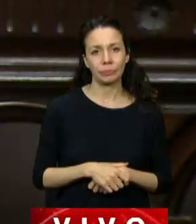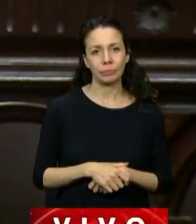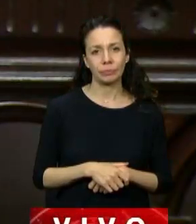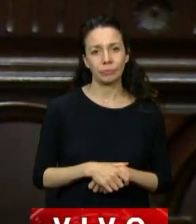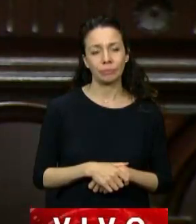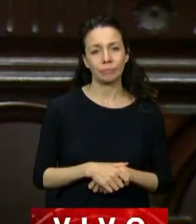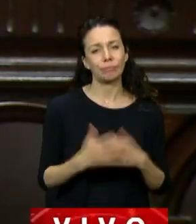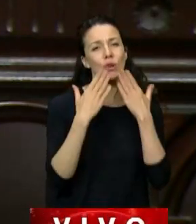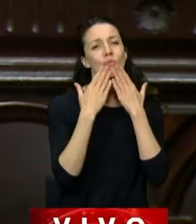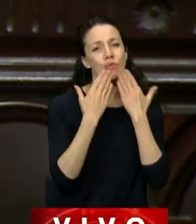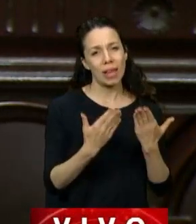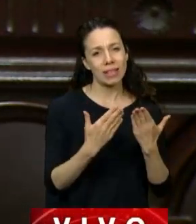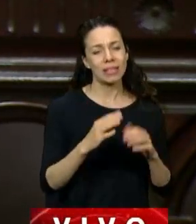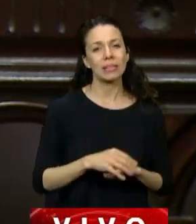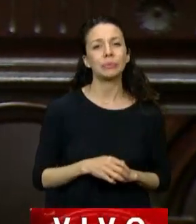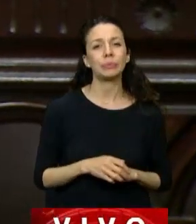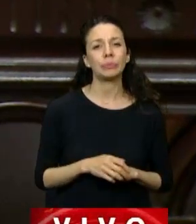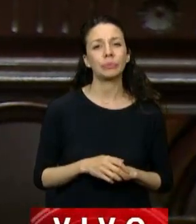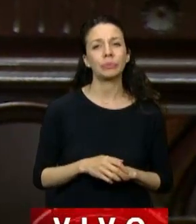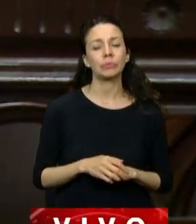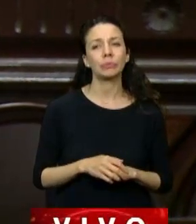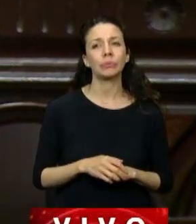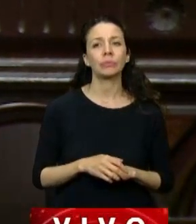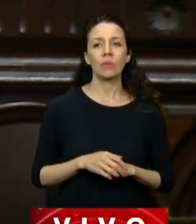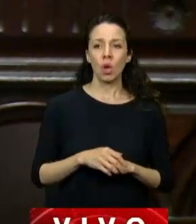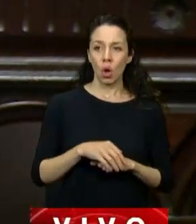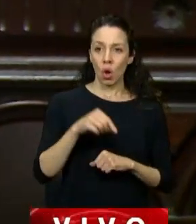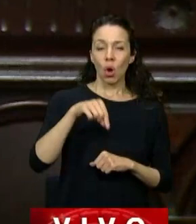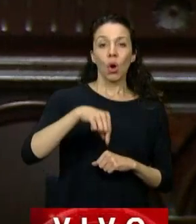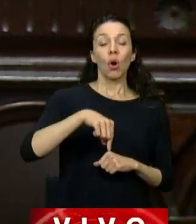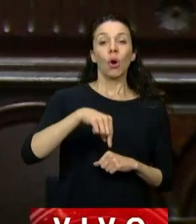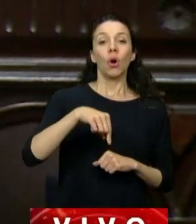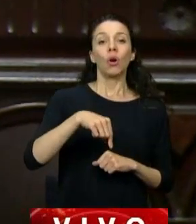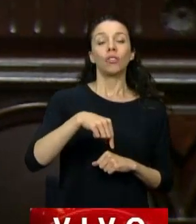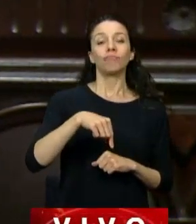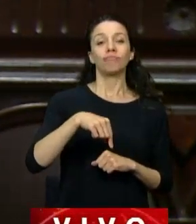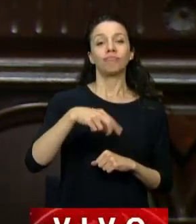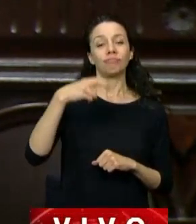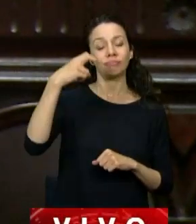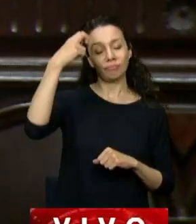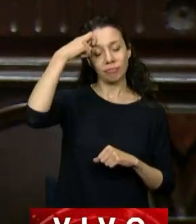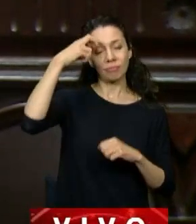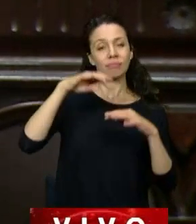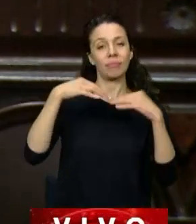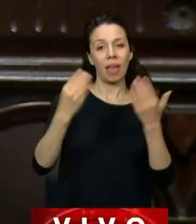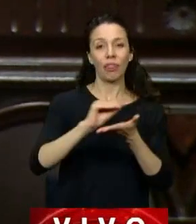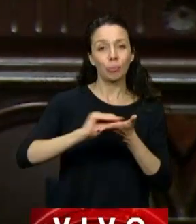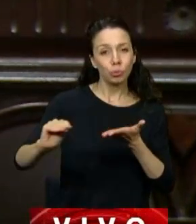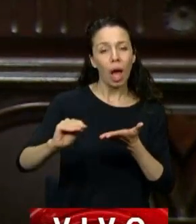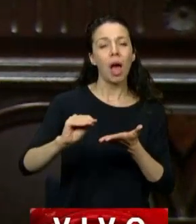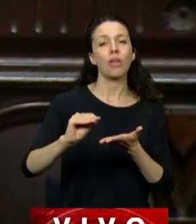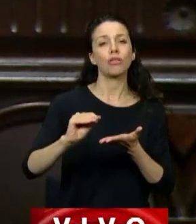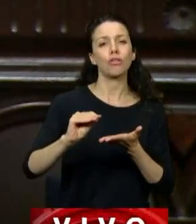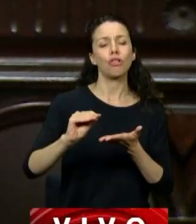Muchas gracias, señora presidenta. Hoy nos convoca a esta honorable Cámara de Diputados